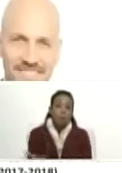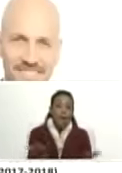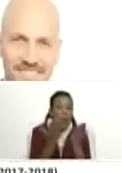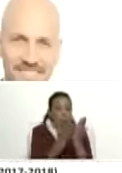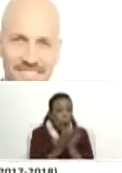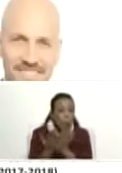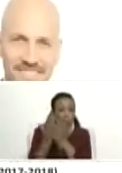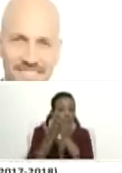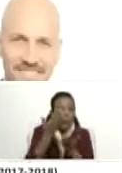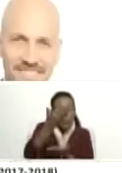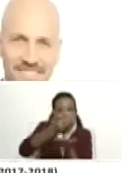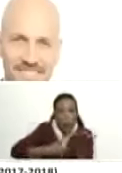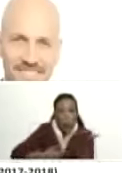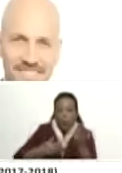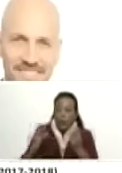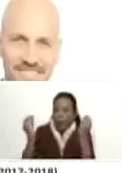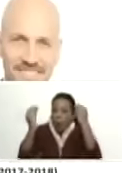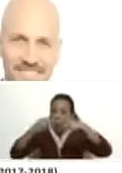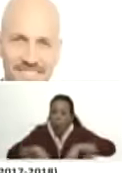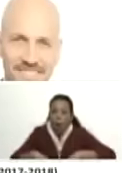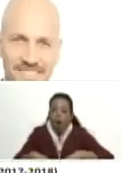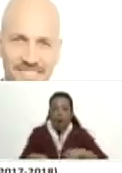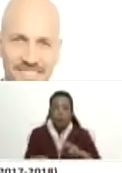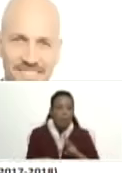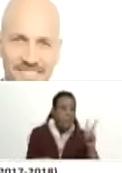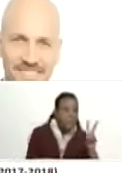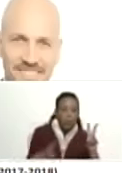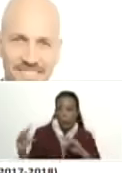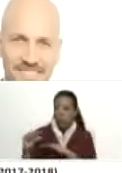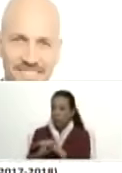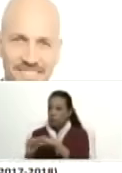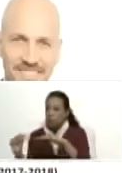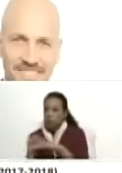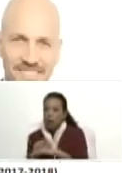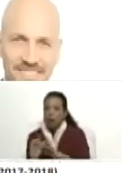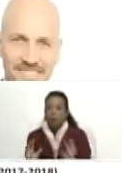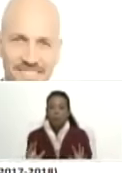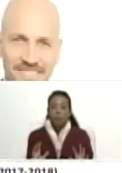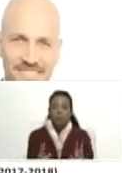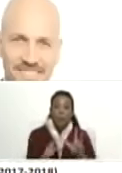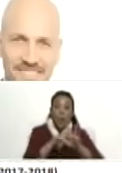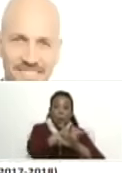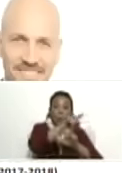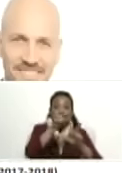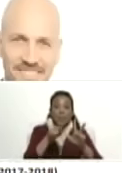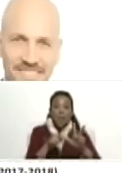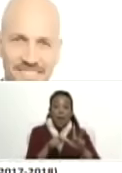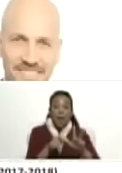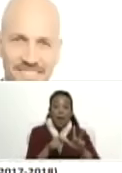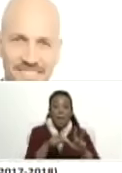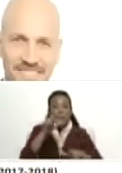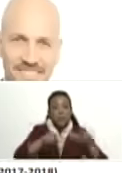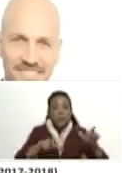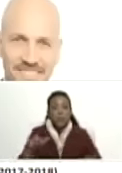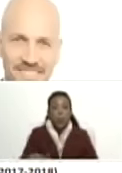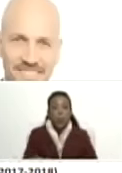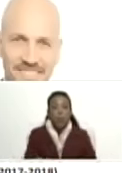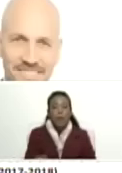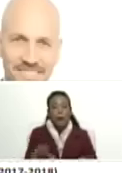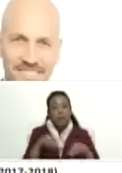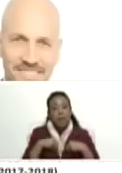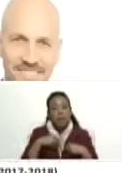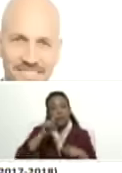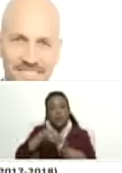a los acercamientos, a las negociaciones. Pero lo cierto es que los tres buenos oficiantes fueron